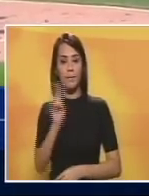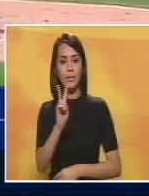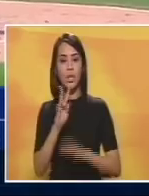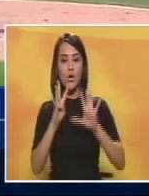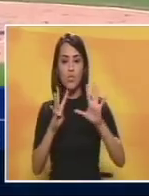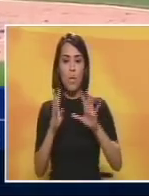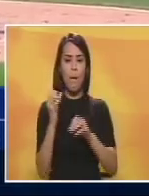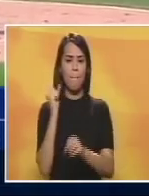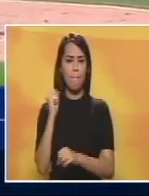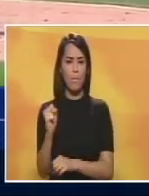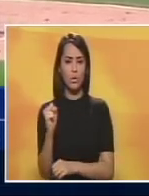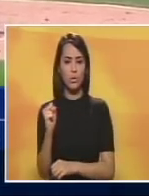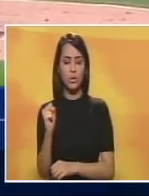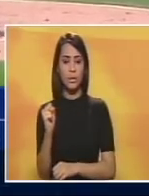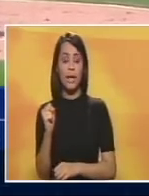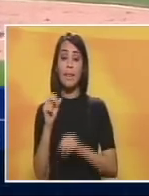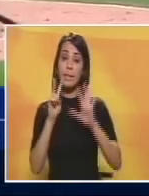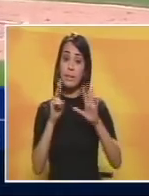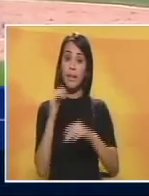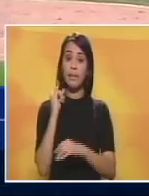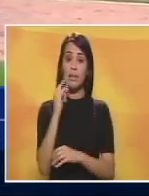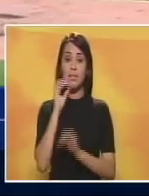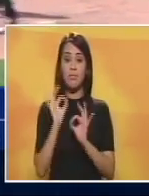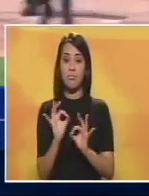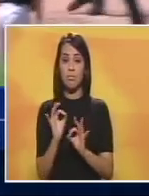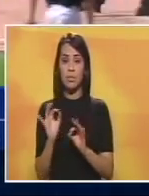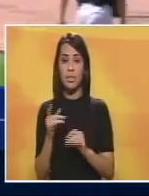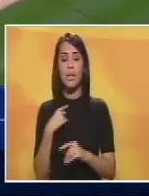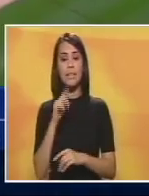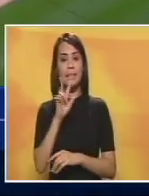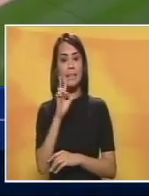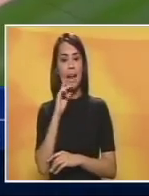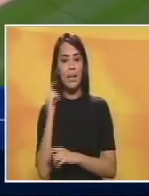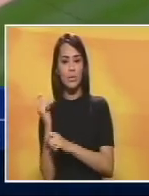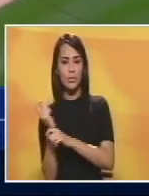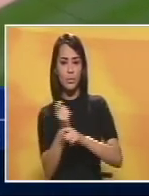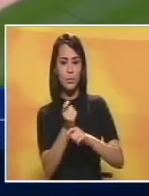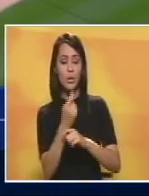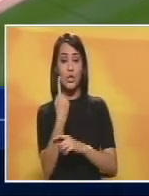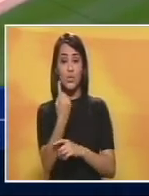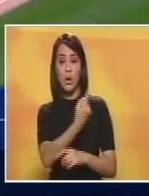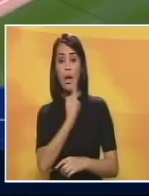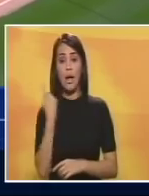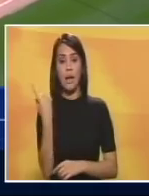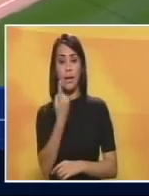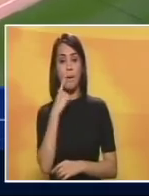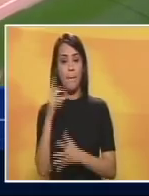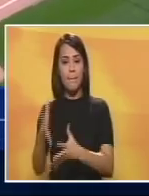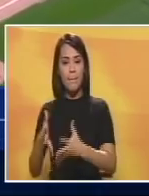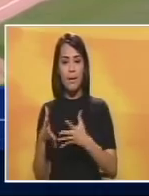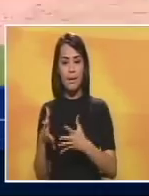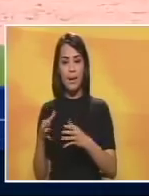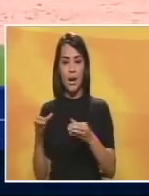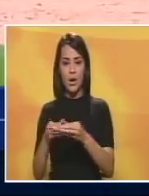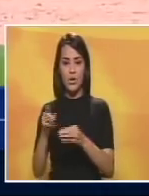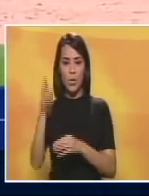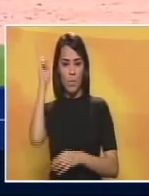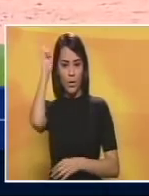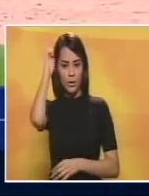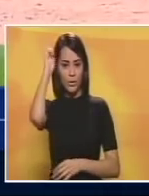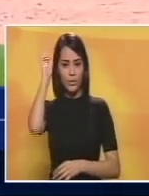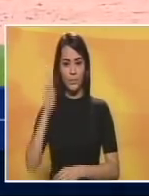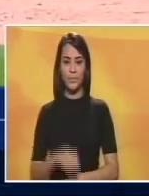9 ponches en 7 entradas de labor. Solo permitió 3 imparables y una carrera para darle la victoria a sus Indios de